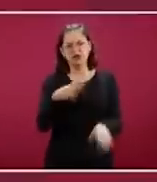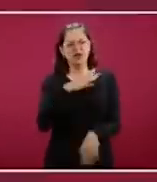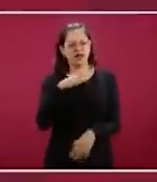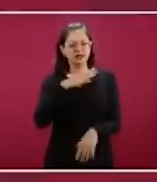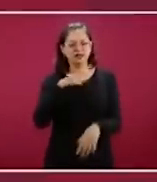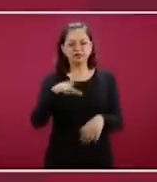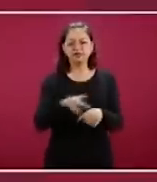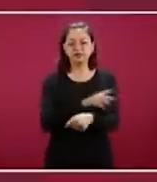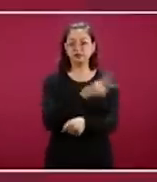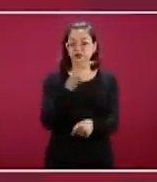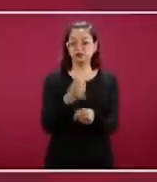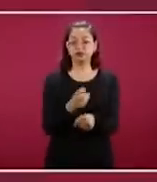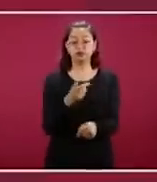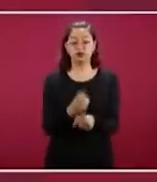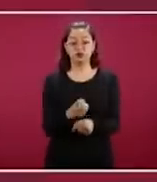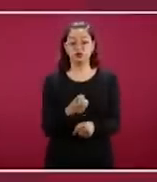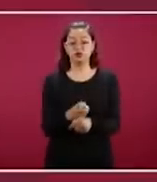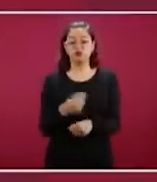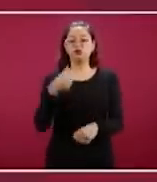le di instrucciones